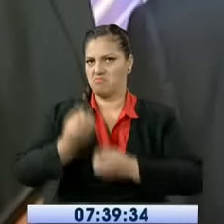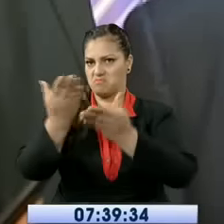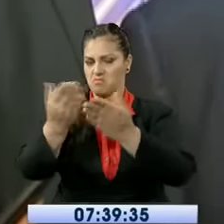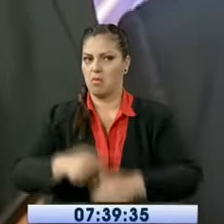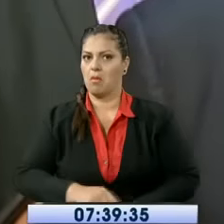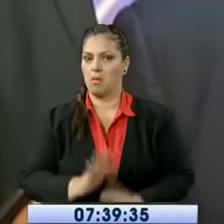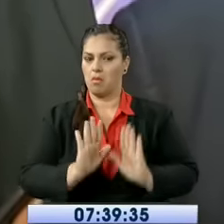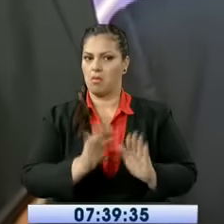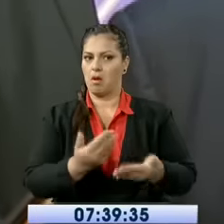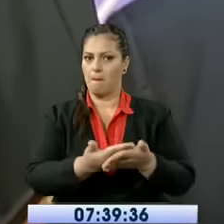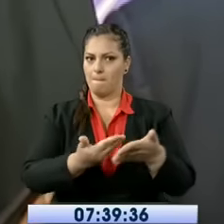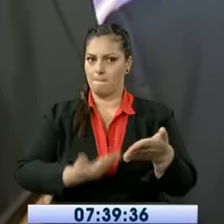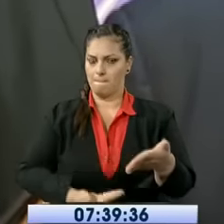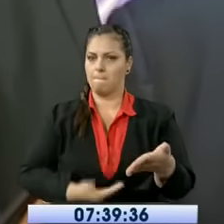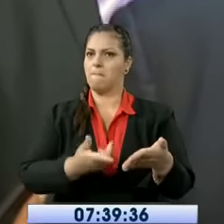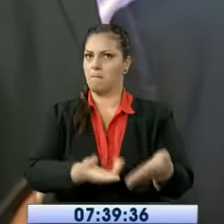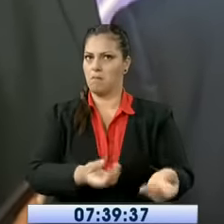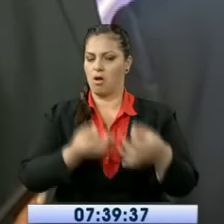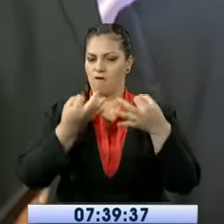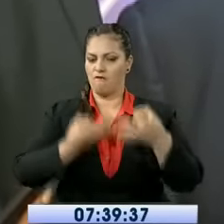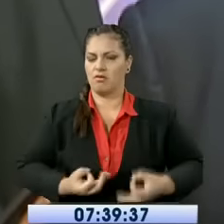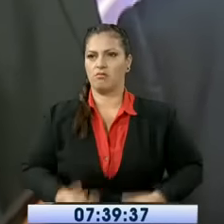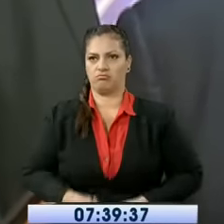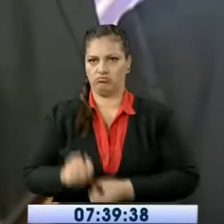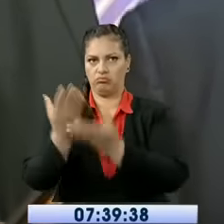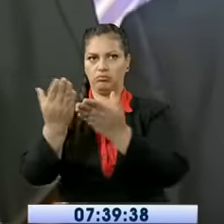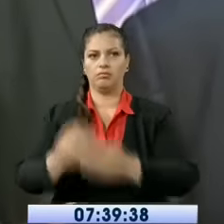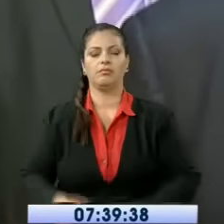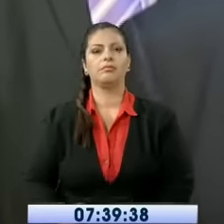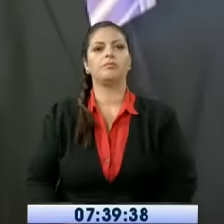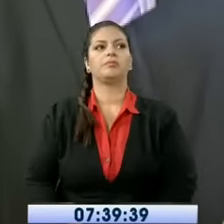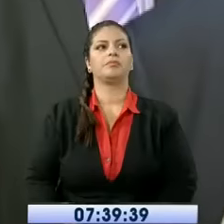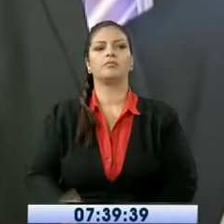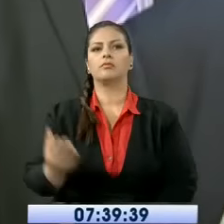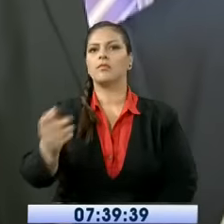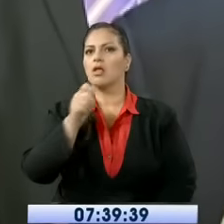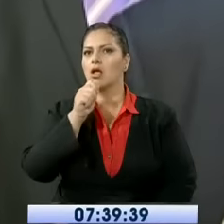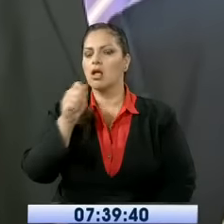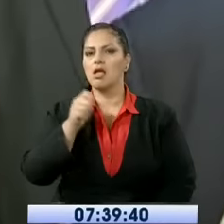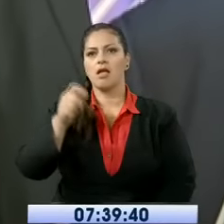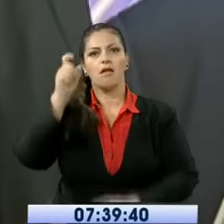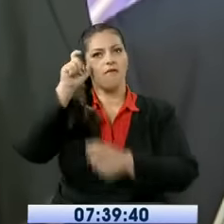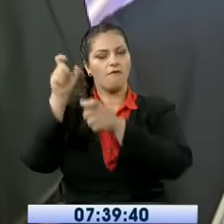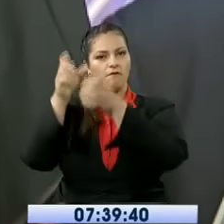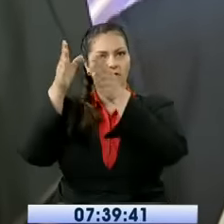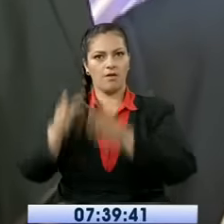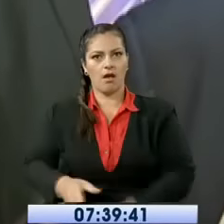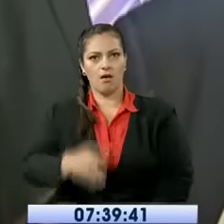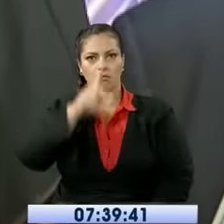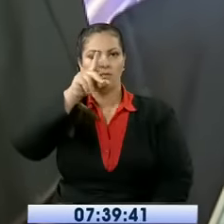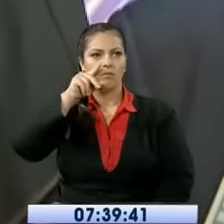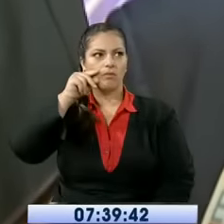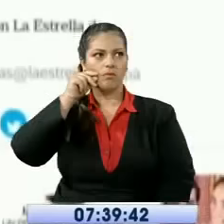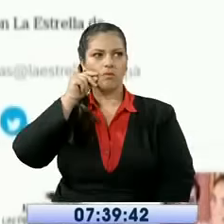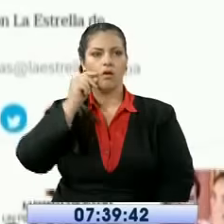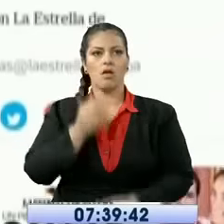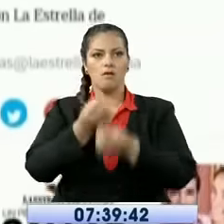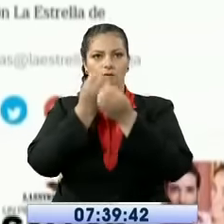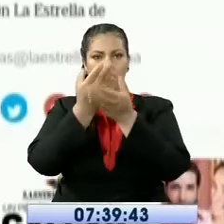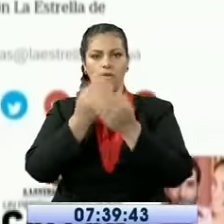El fiscal general, por su parte, en una entrevista a un diario estatal, ha anunciado que ha solicitado información al medio de comunicación de Panamá, que ha